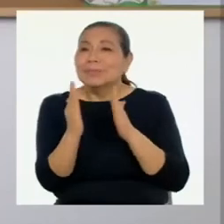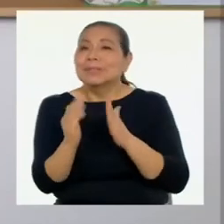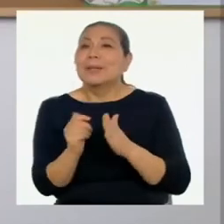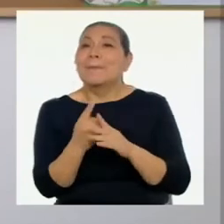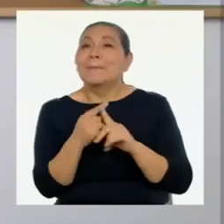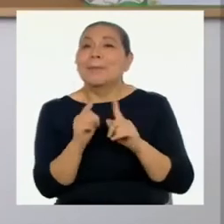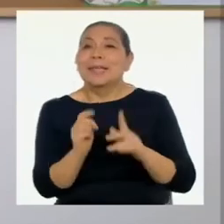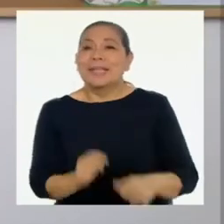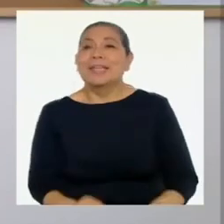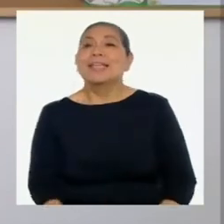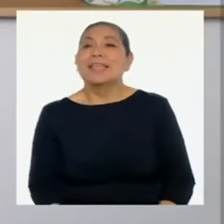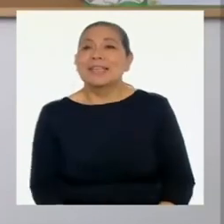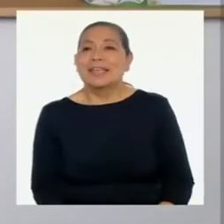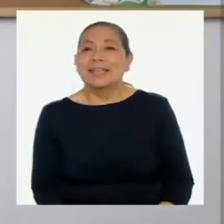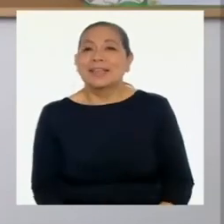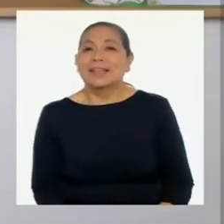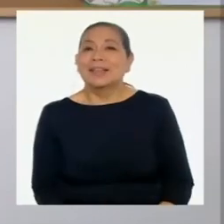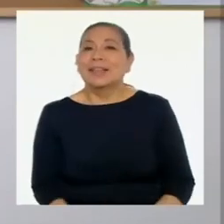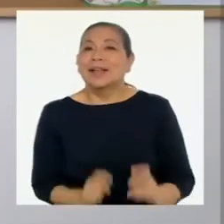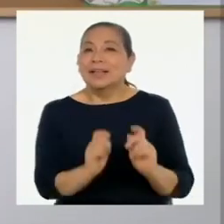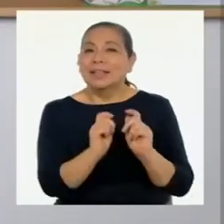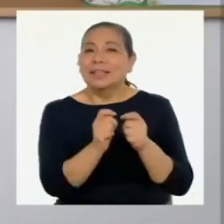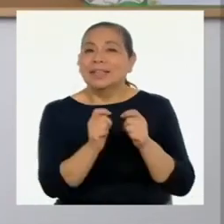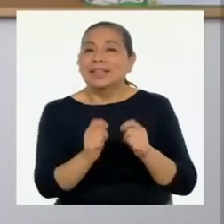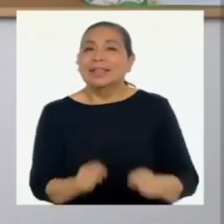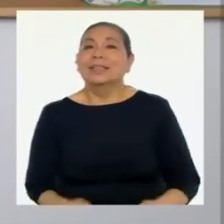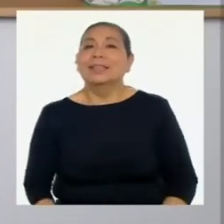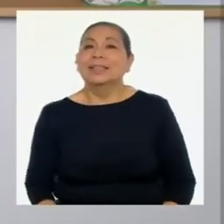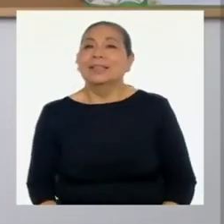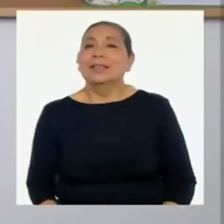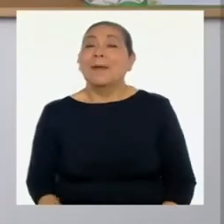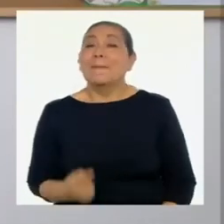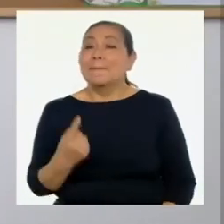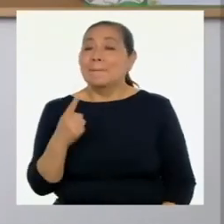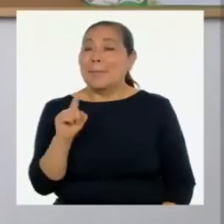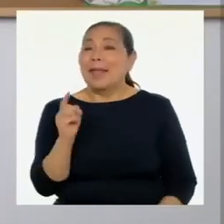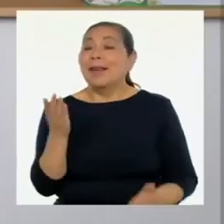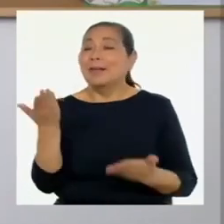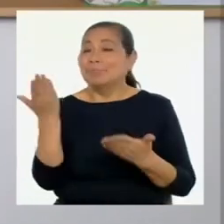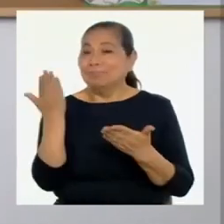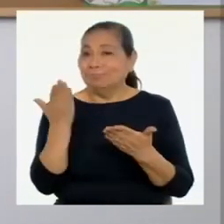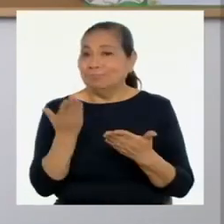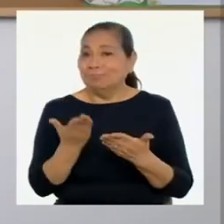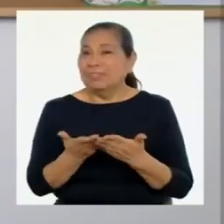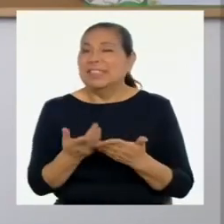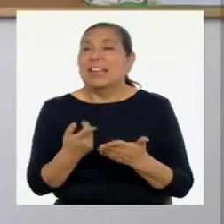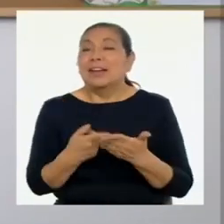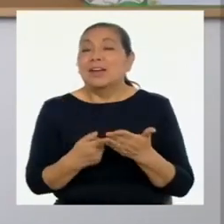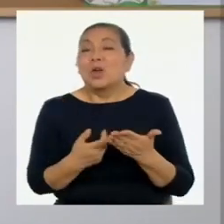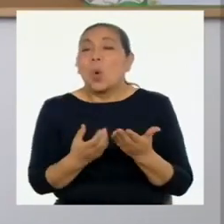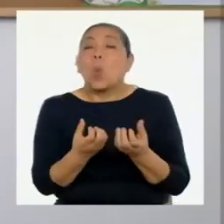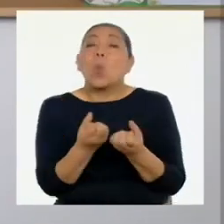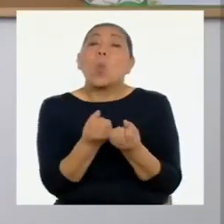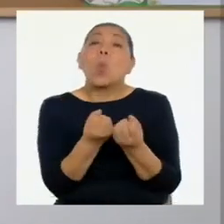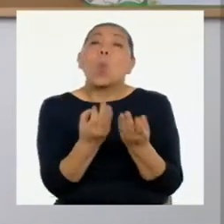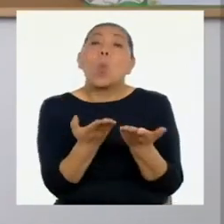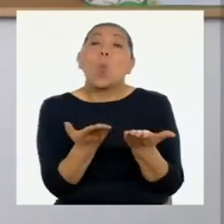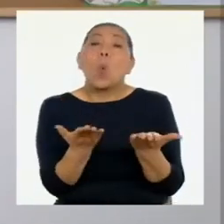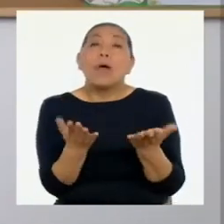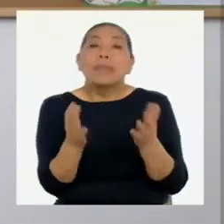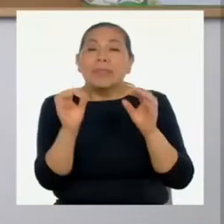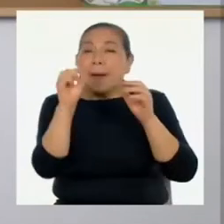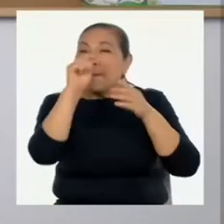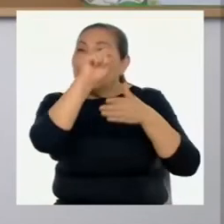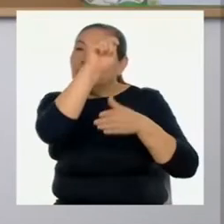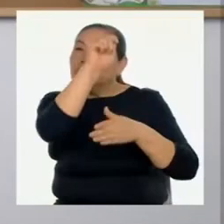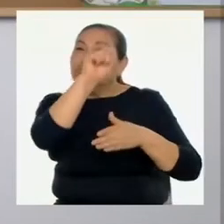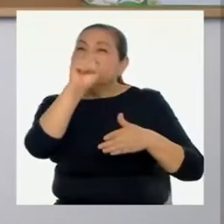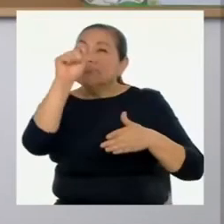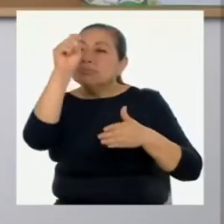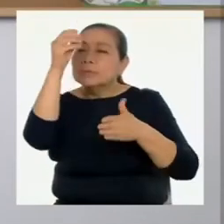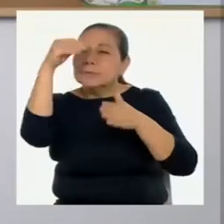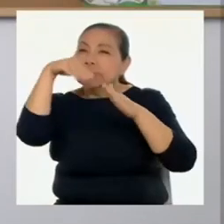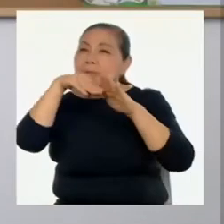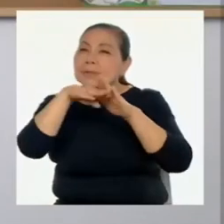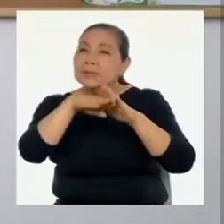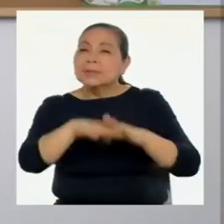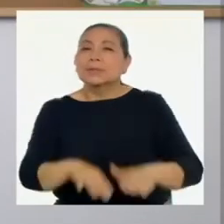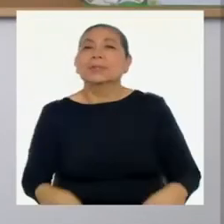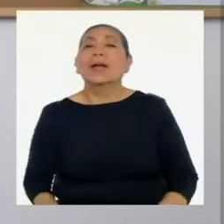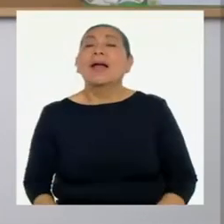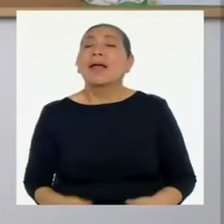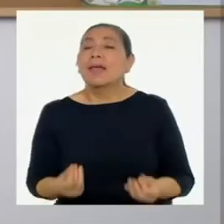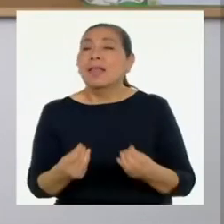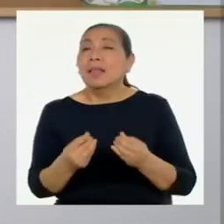estructura de sus afiches. La distribución dependerá de varios aspectos: la cantidad de texto que se quiere